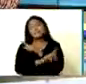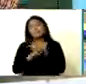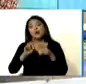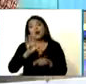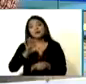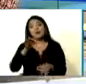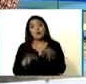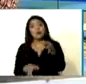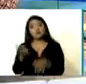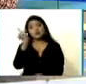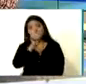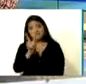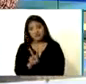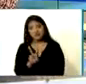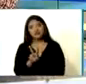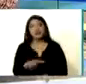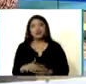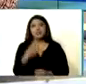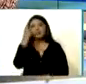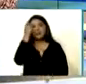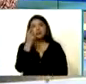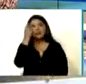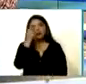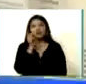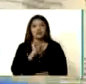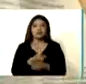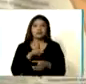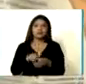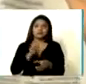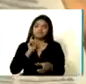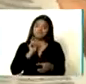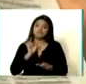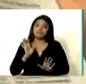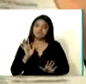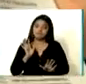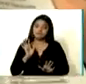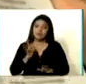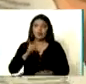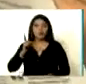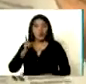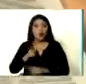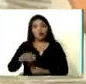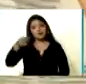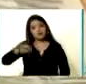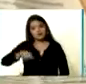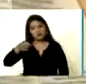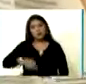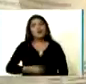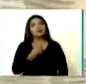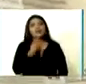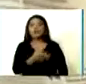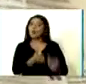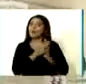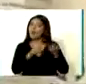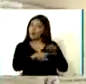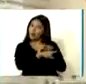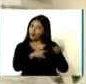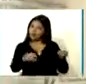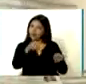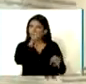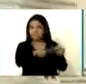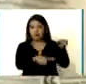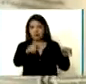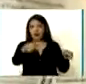justicia venezolana. Diputados de Amazonas decidieron desincorporarse. No es una decisión de ellos, sino es una orden del TSJ, que dijo: señores, ustedes son